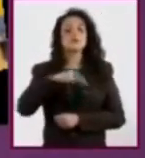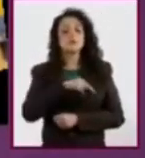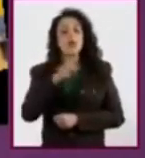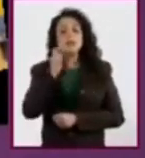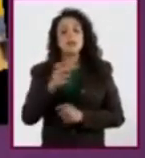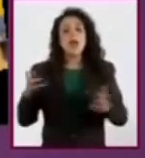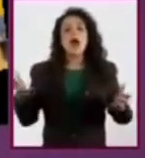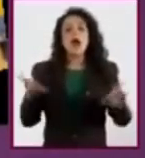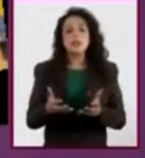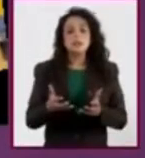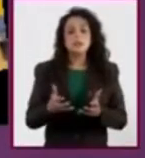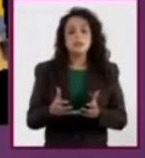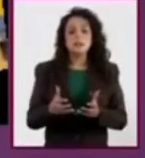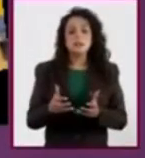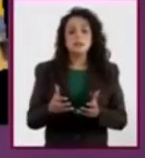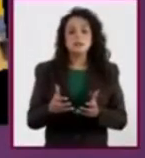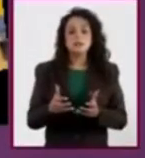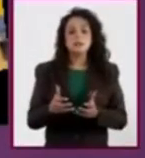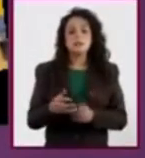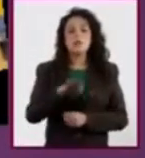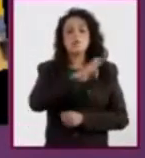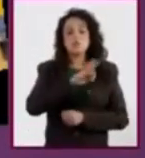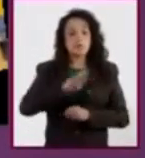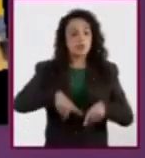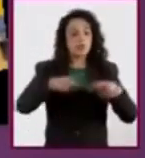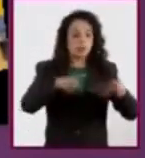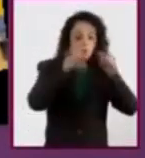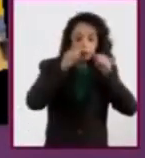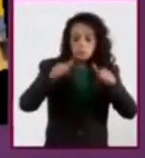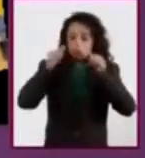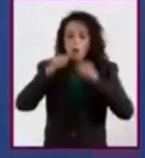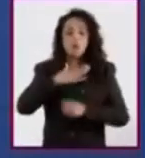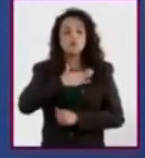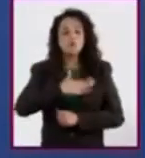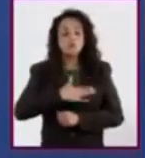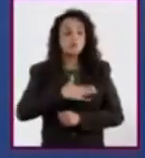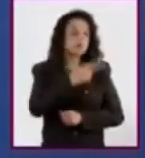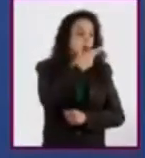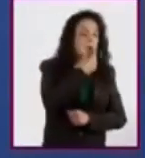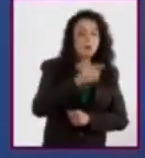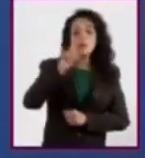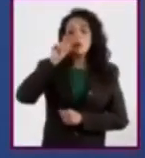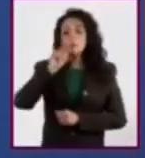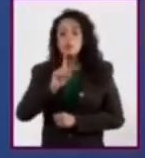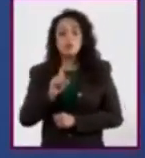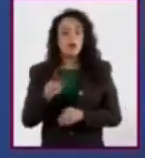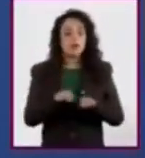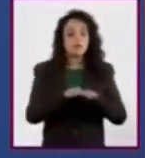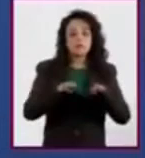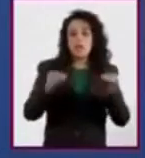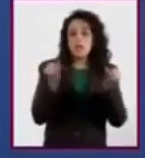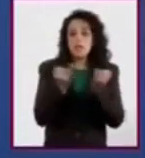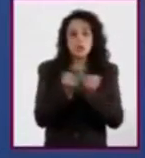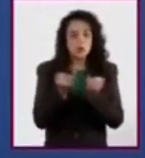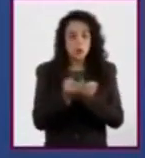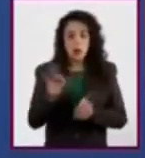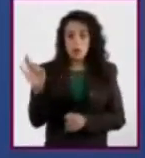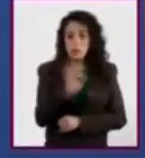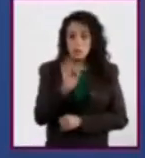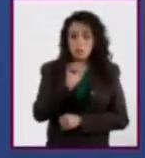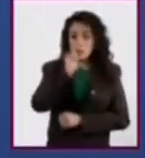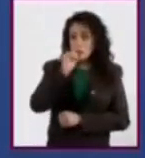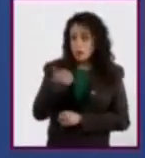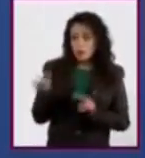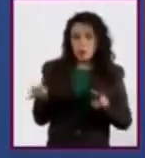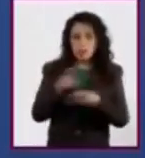comportamientos y acciones que propicien un trato justo entre las mujeres y los hombres. De lo contrario, sería como si alguien les hubiese